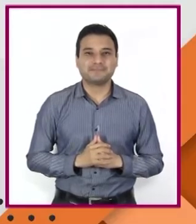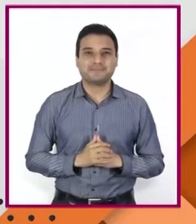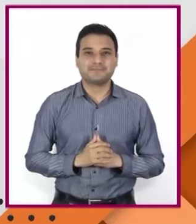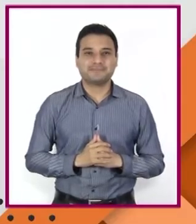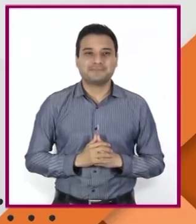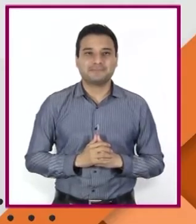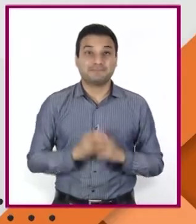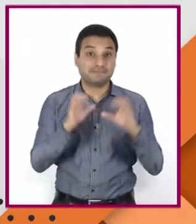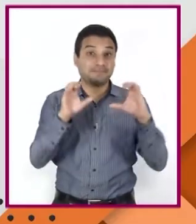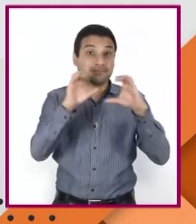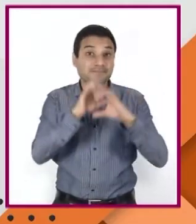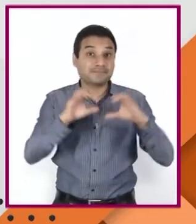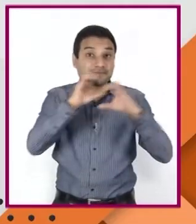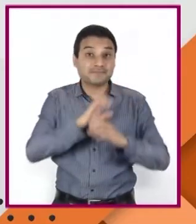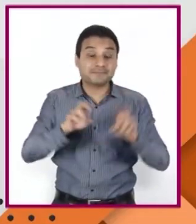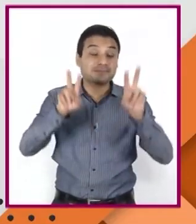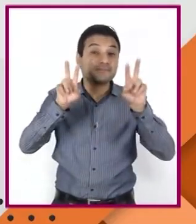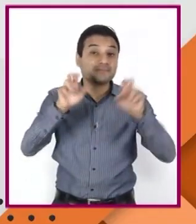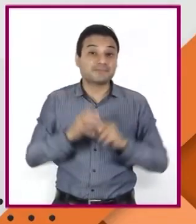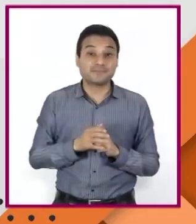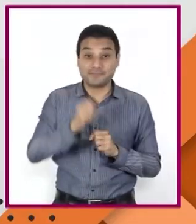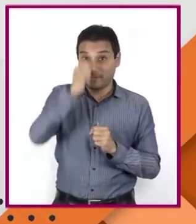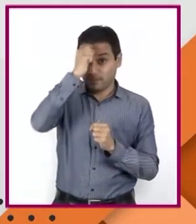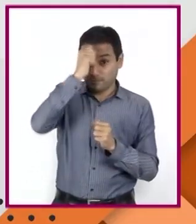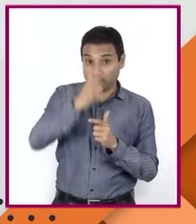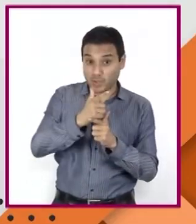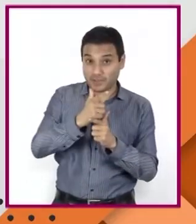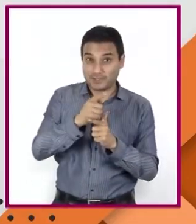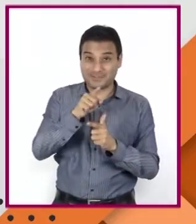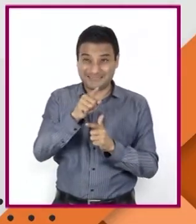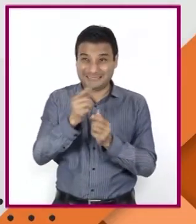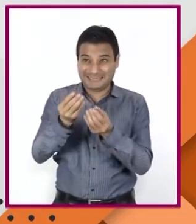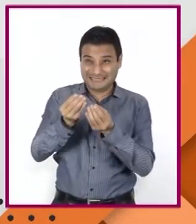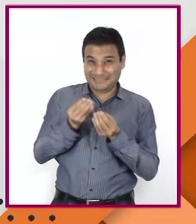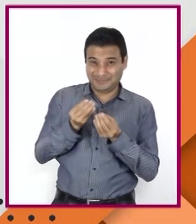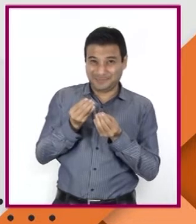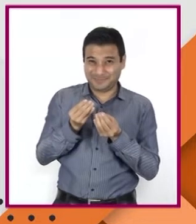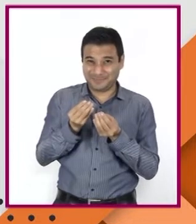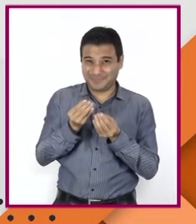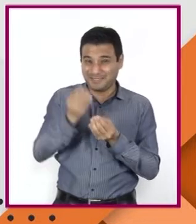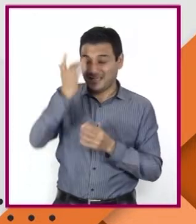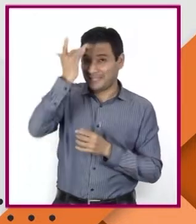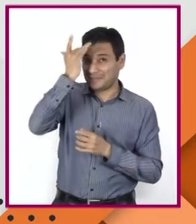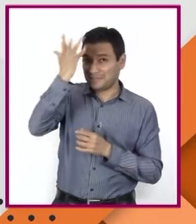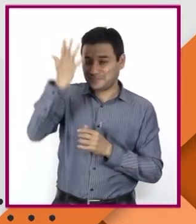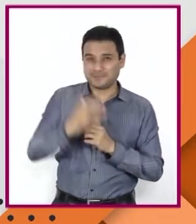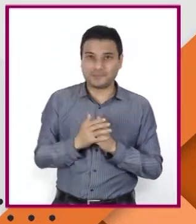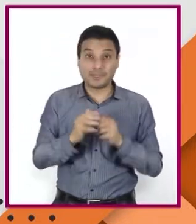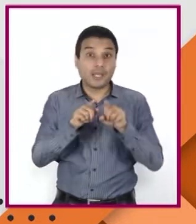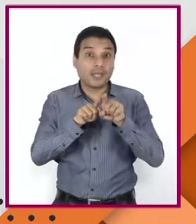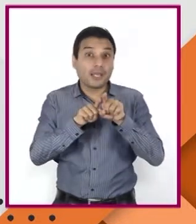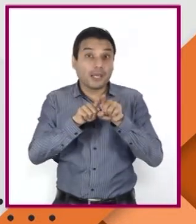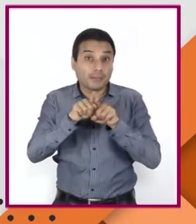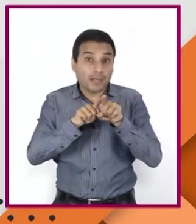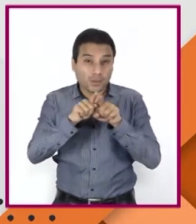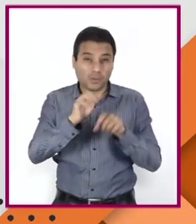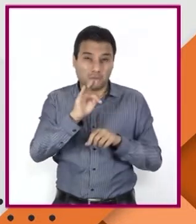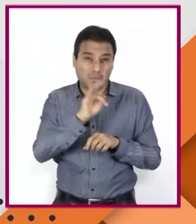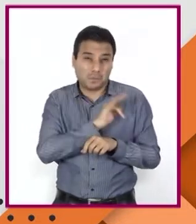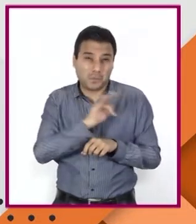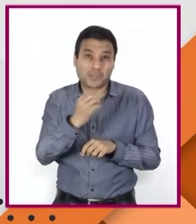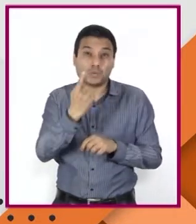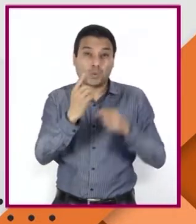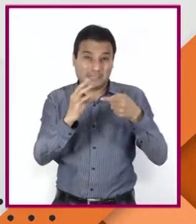1929. La canción se llama Brother, Can You Spare Me a Dime?, que se podría traducir como Hermano, ¿me compartes un